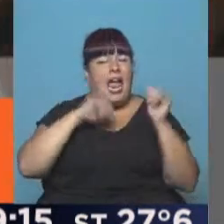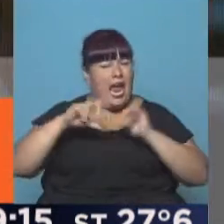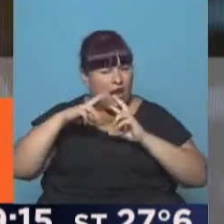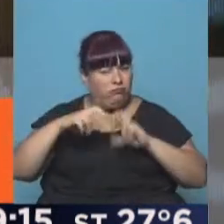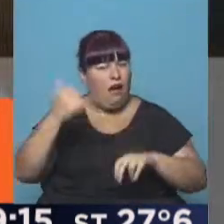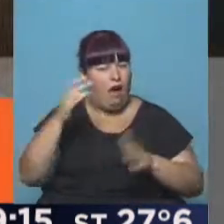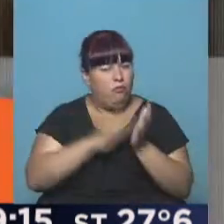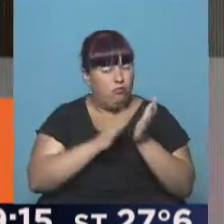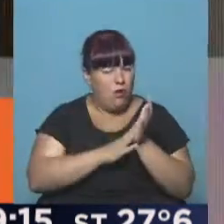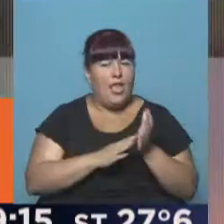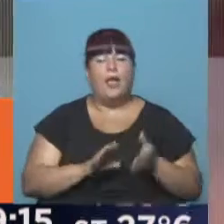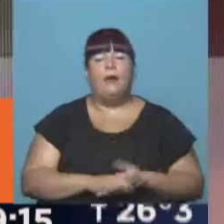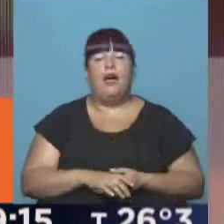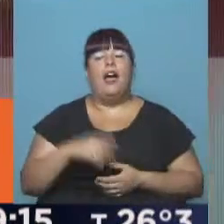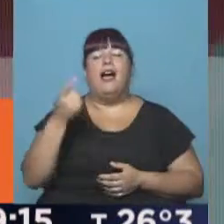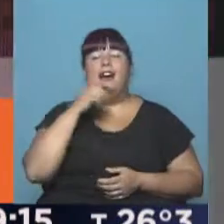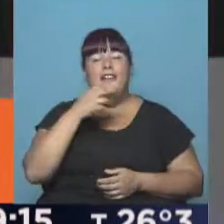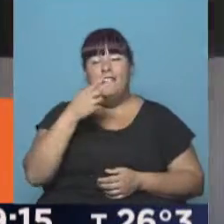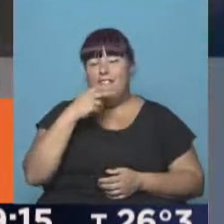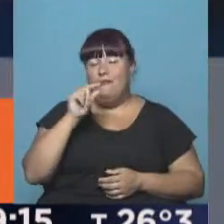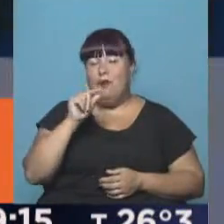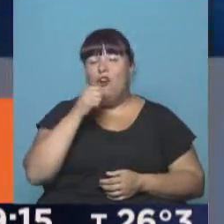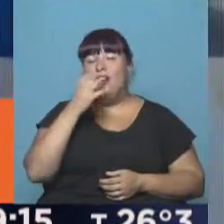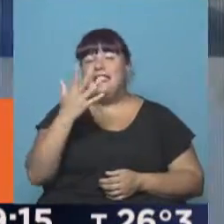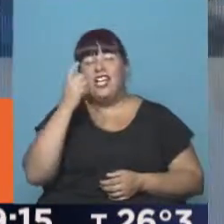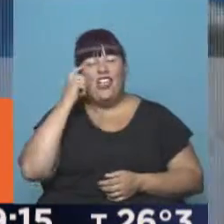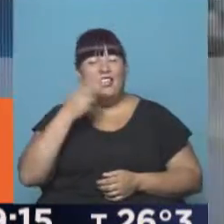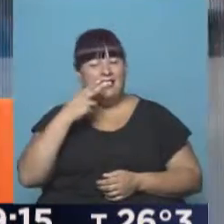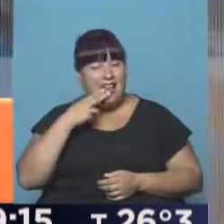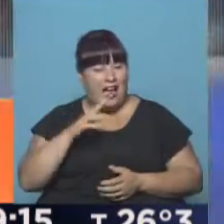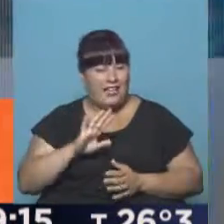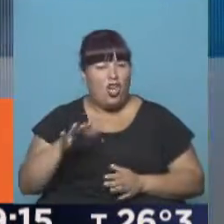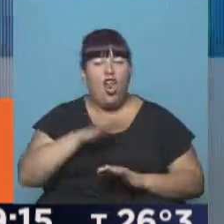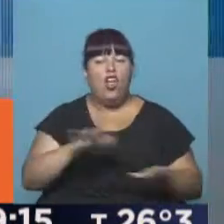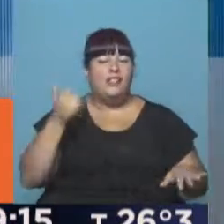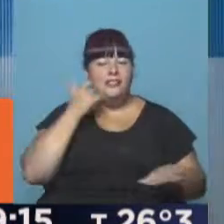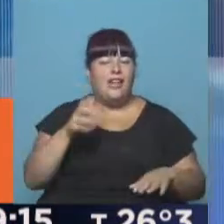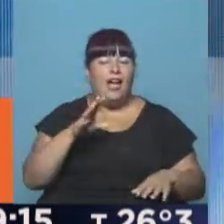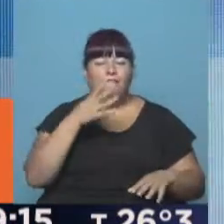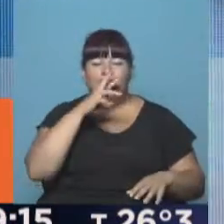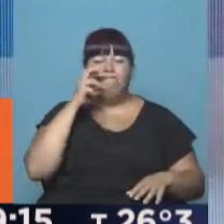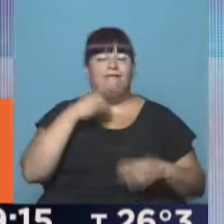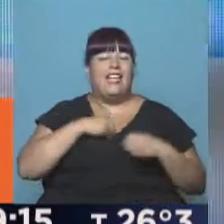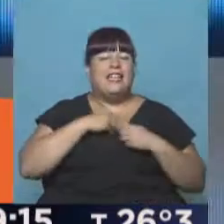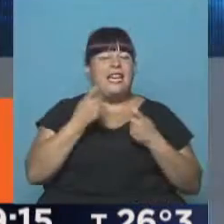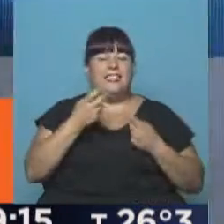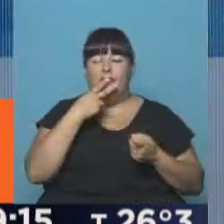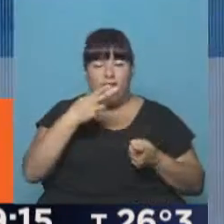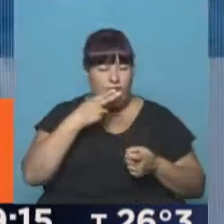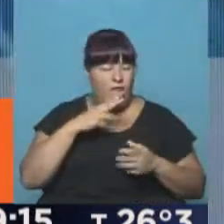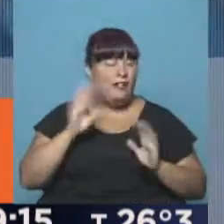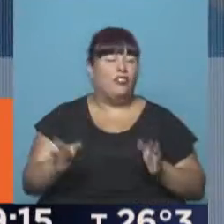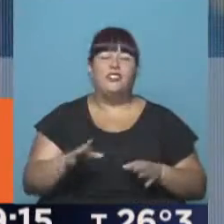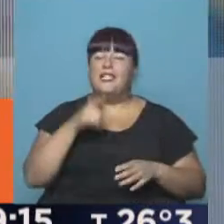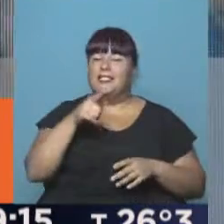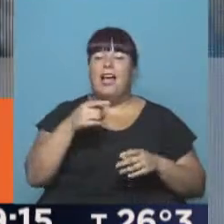eso, que con el escaso consumo de tan solo 5 a 10 cigarrillos, los chicos ya tienen señales químicas de dependencia. Entonces